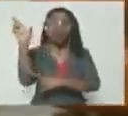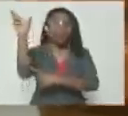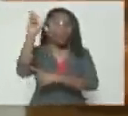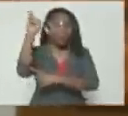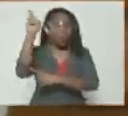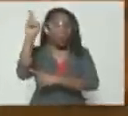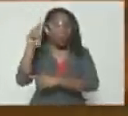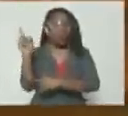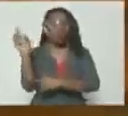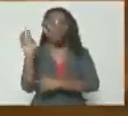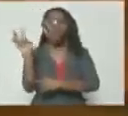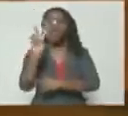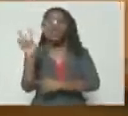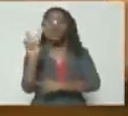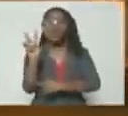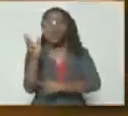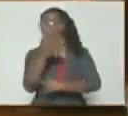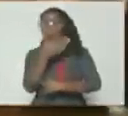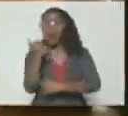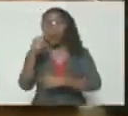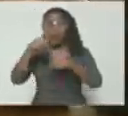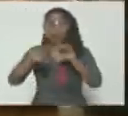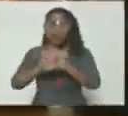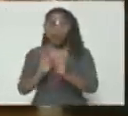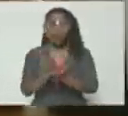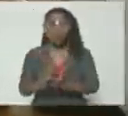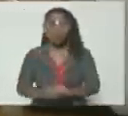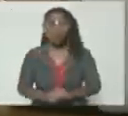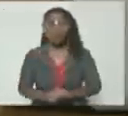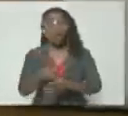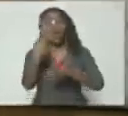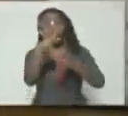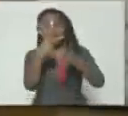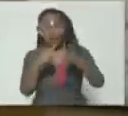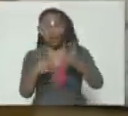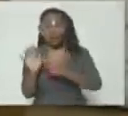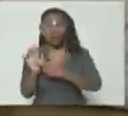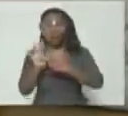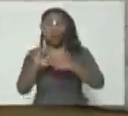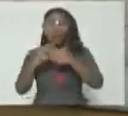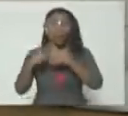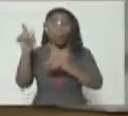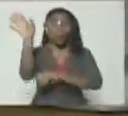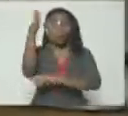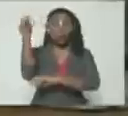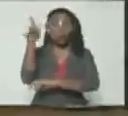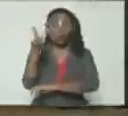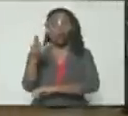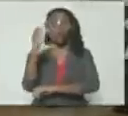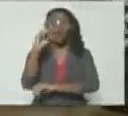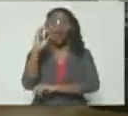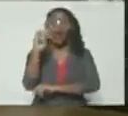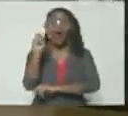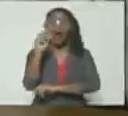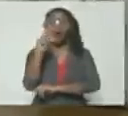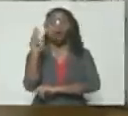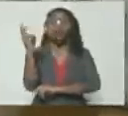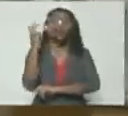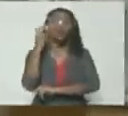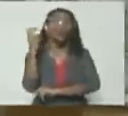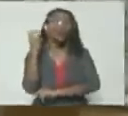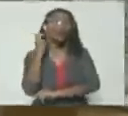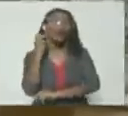mundo. Y hay varios representantes de nuestro otro producto bandera, que es el cacao y sus derivados, como el